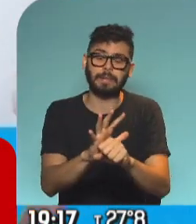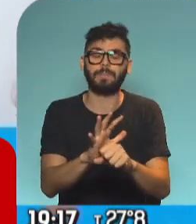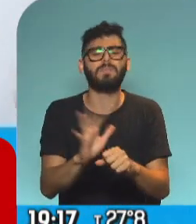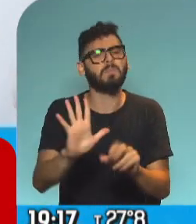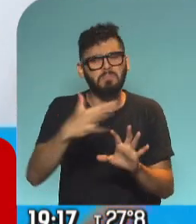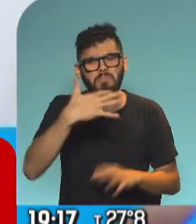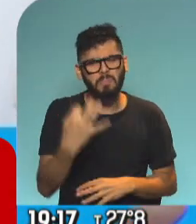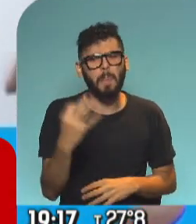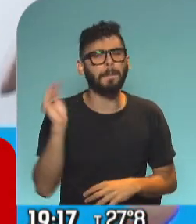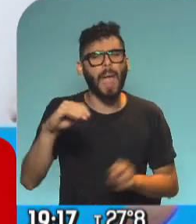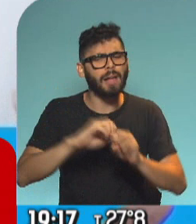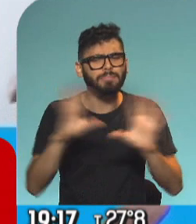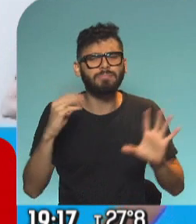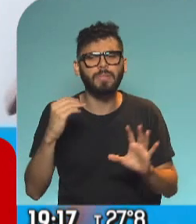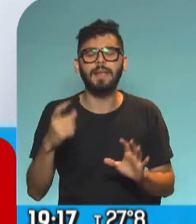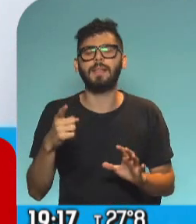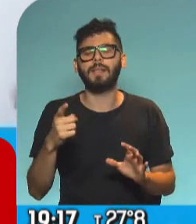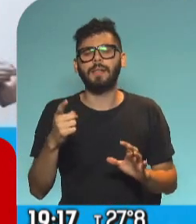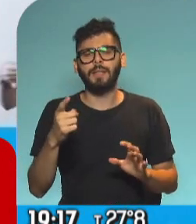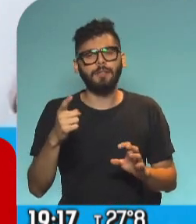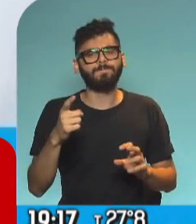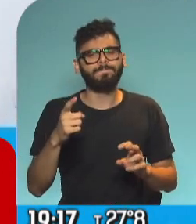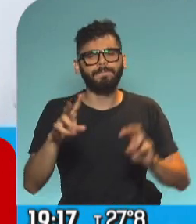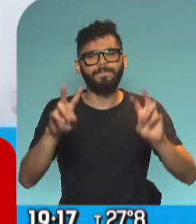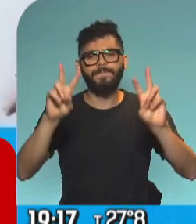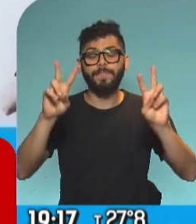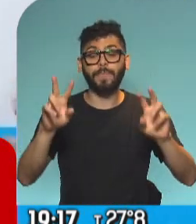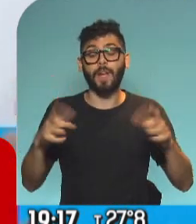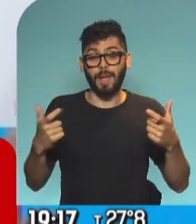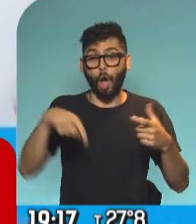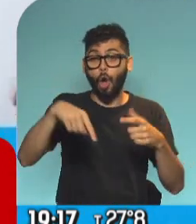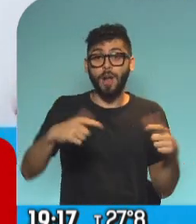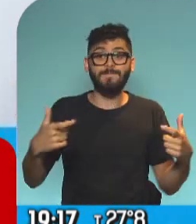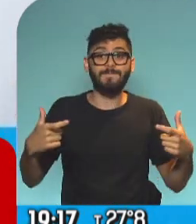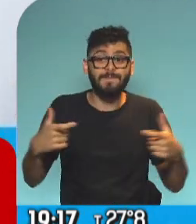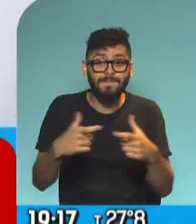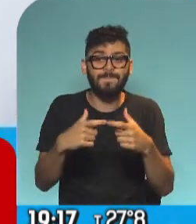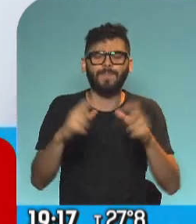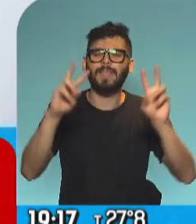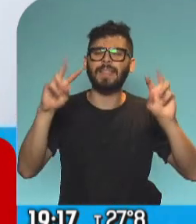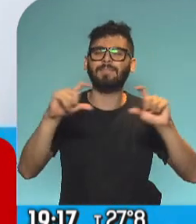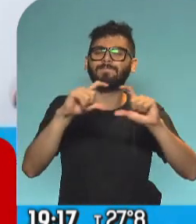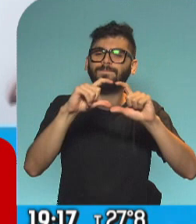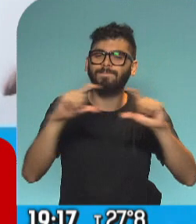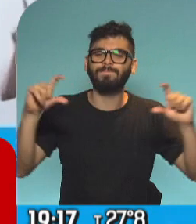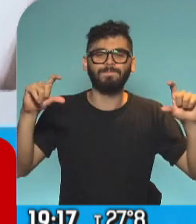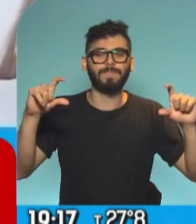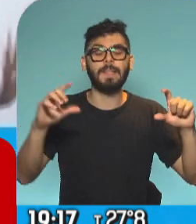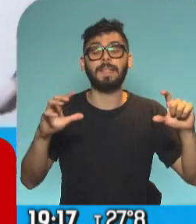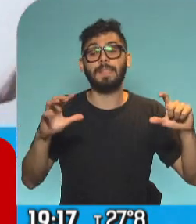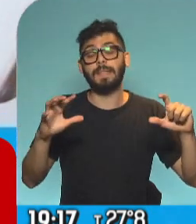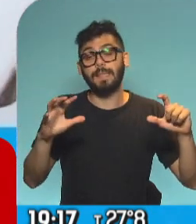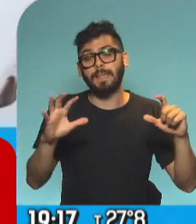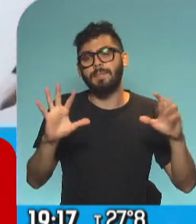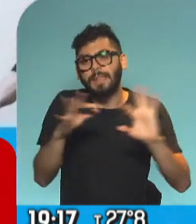hay que destacar también el lema de el encuentro en esta oportunidad, que de alguna manera está vinculado también con